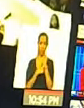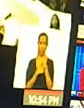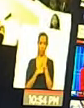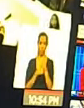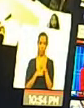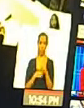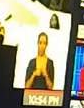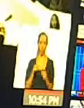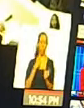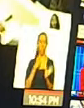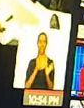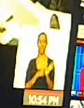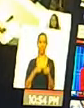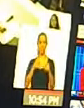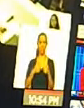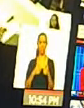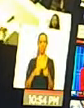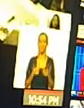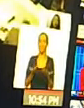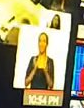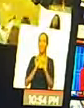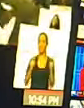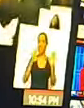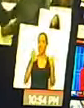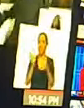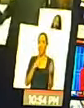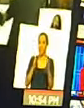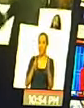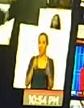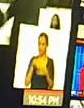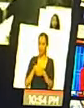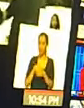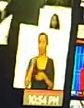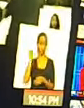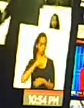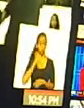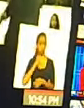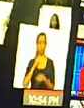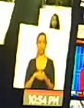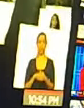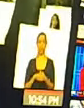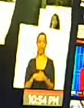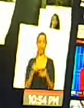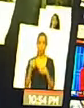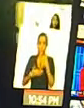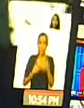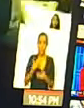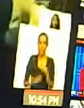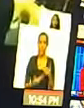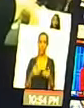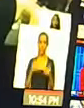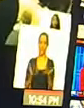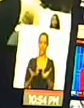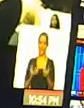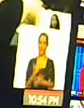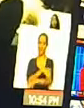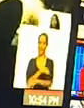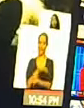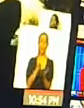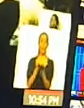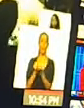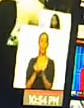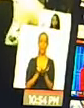Totalmente. ¿Y la convocatoria del 10 de marzo es electoral? Sin duda. Es un proceso no solo de calentar la calle y de ir probando que